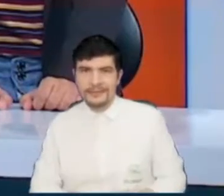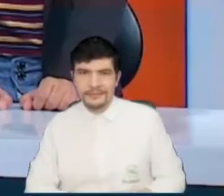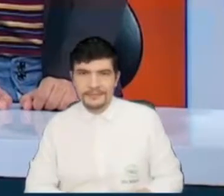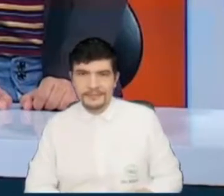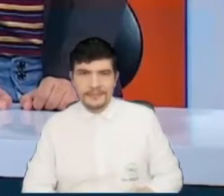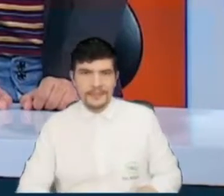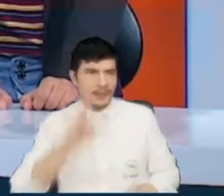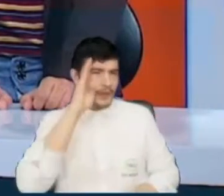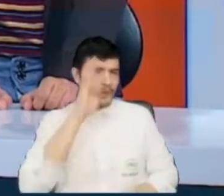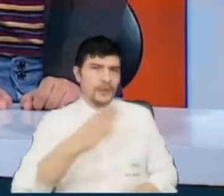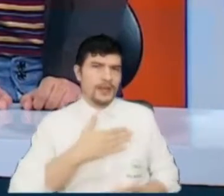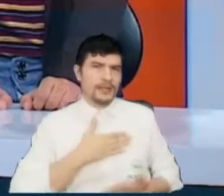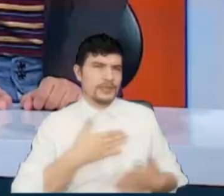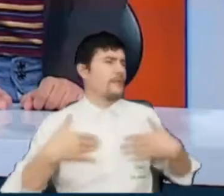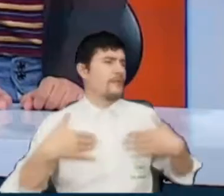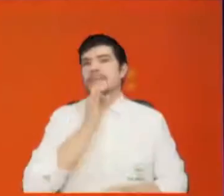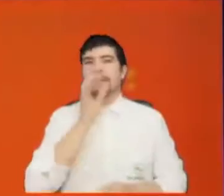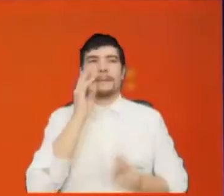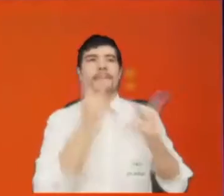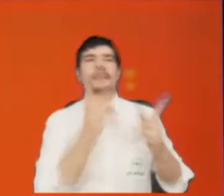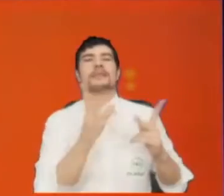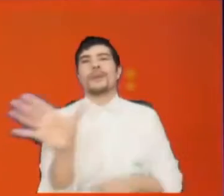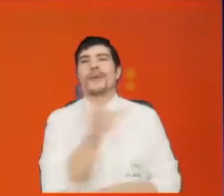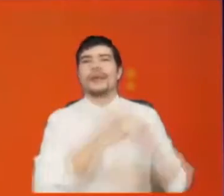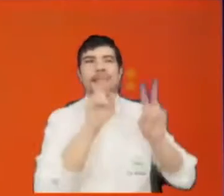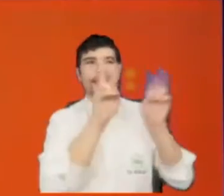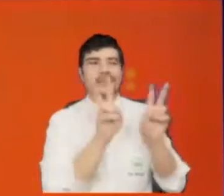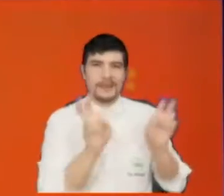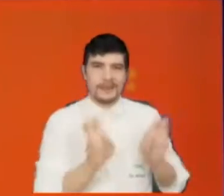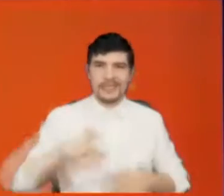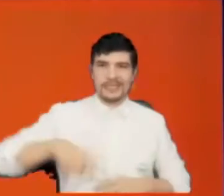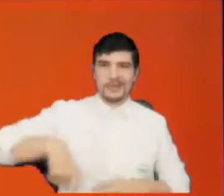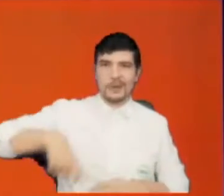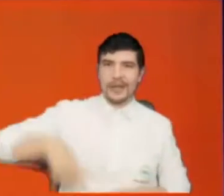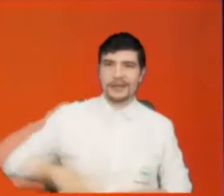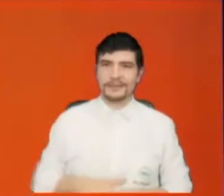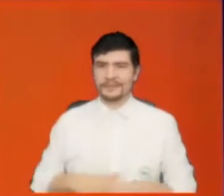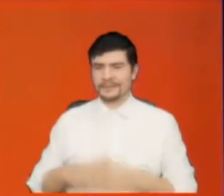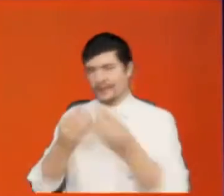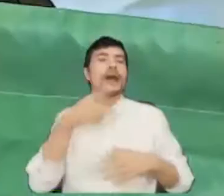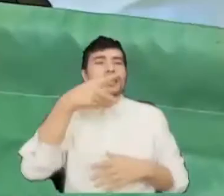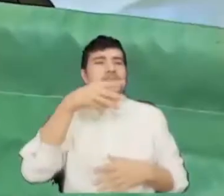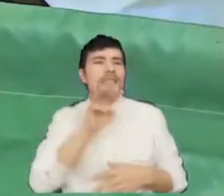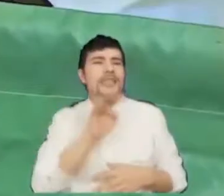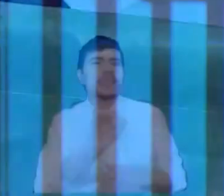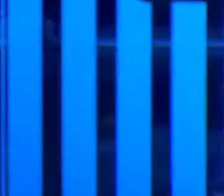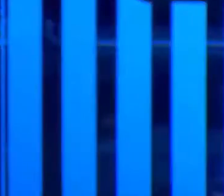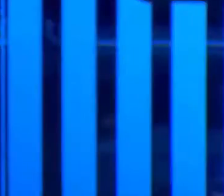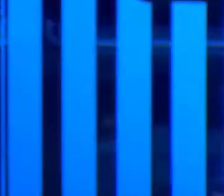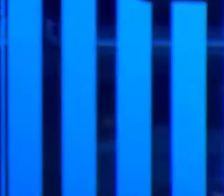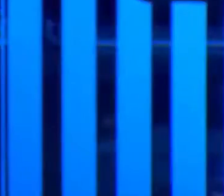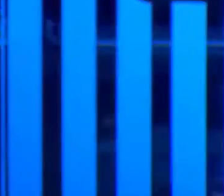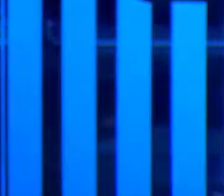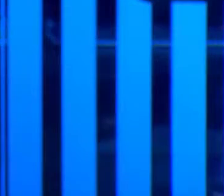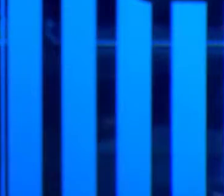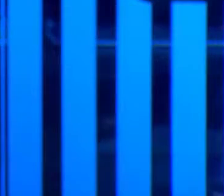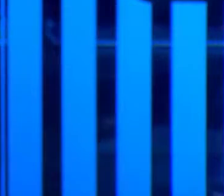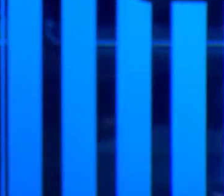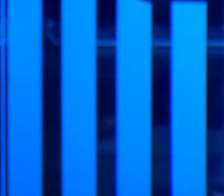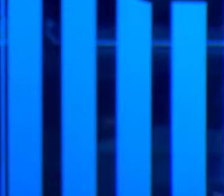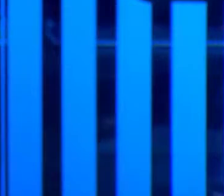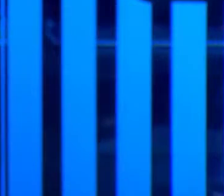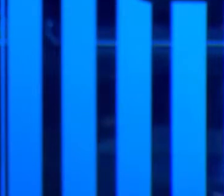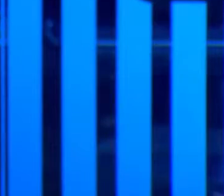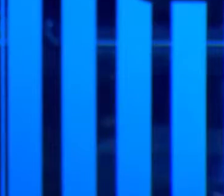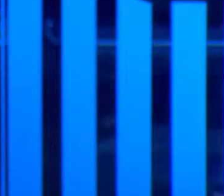y enseñar a los niños. Bueno, hay un televidente muy fiel y es precisamente el gobernador de Santander, Mauricio Aguilar, quien nos habló Presente